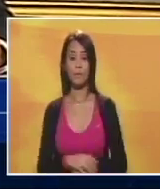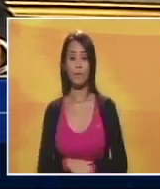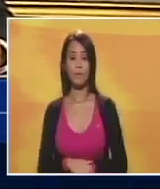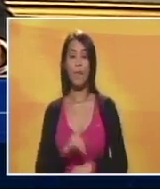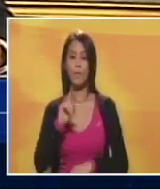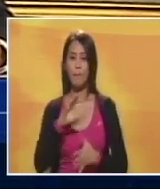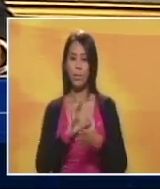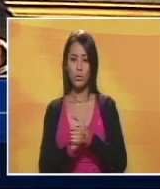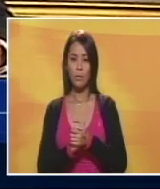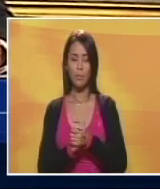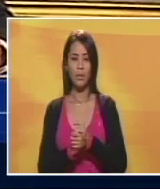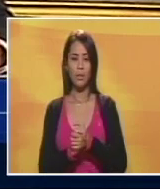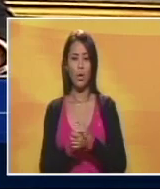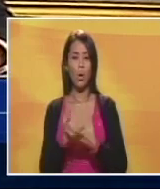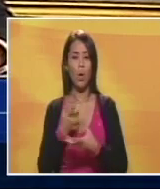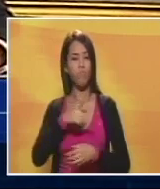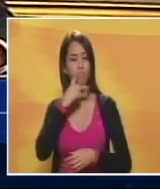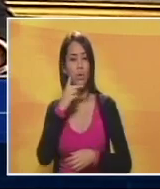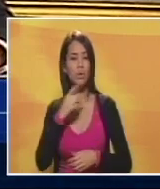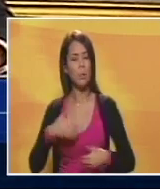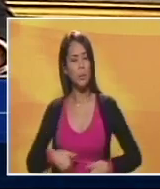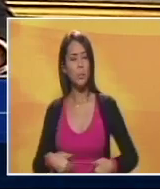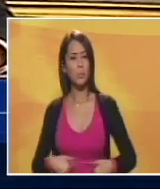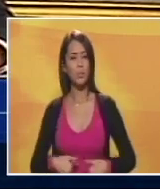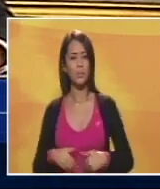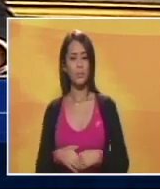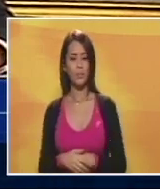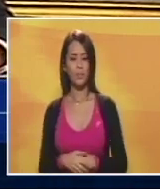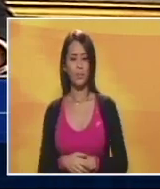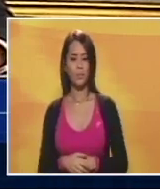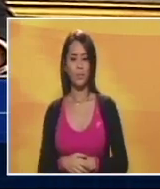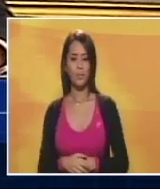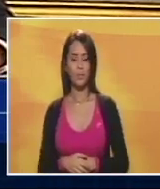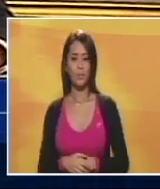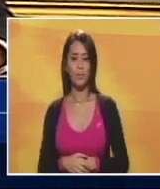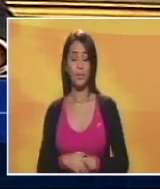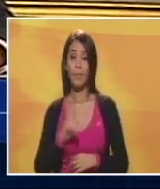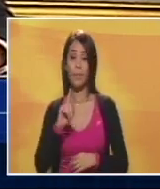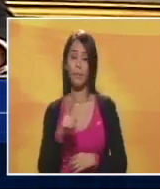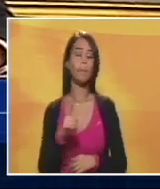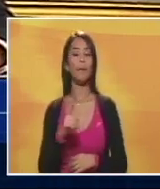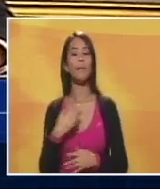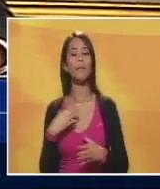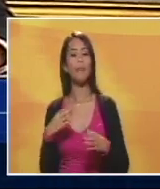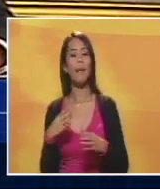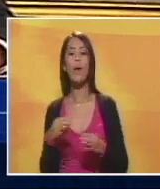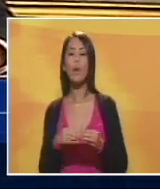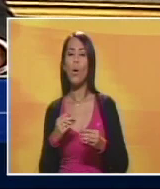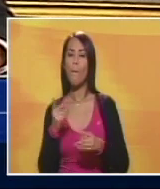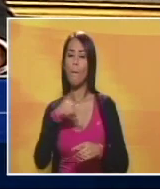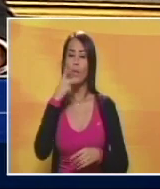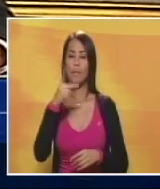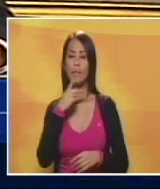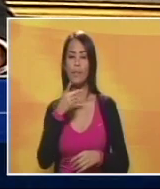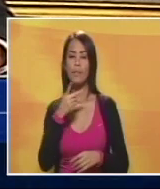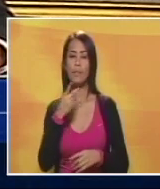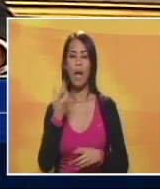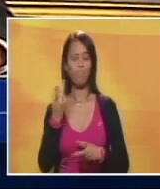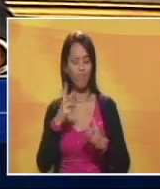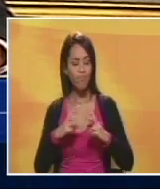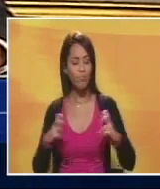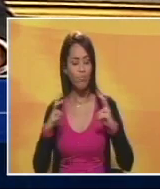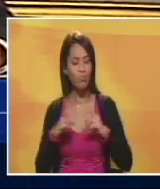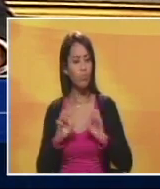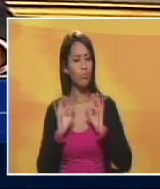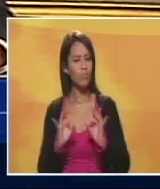sus compañeros de lucha política. Igualmente instamos a la Comisión de Política Interior a que abra una